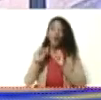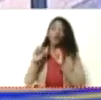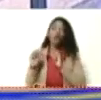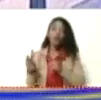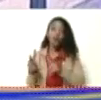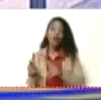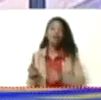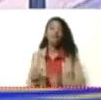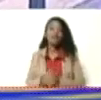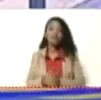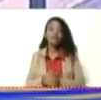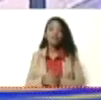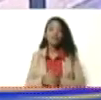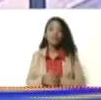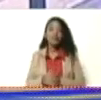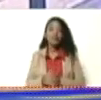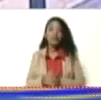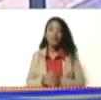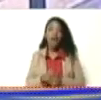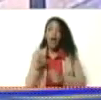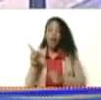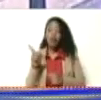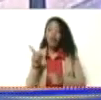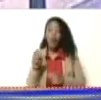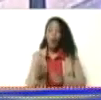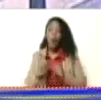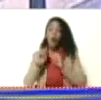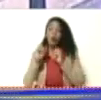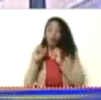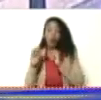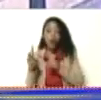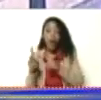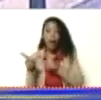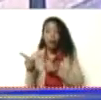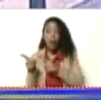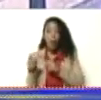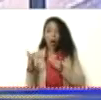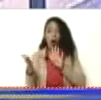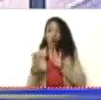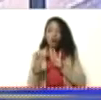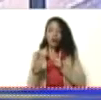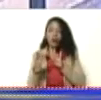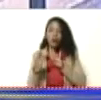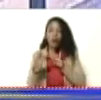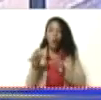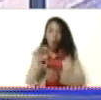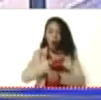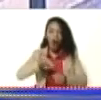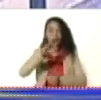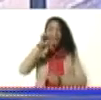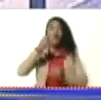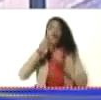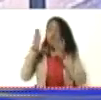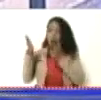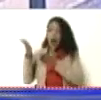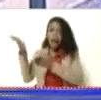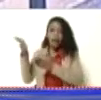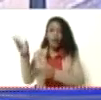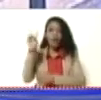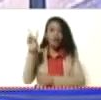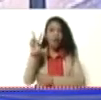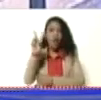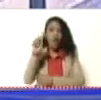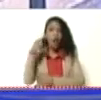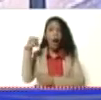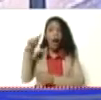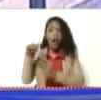Ernesto. Alfred Nazaret es una gran oportunidad para conectarnos con el alma bueno de esos venezolanos que están